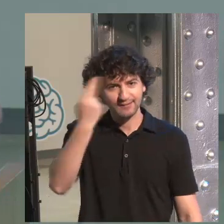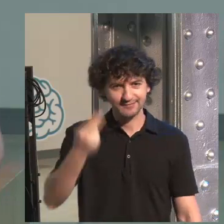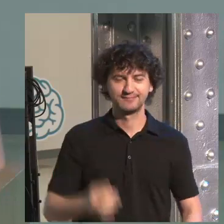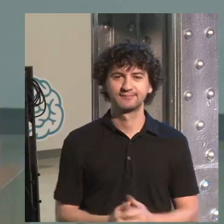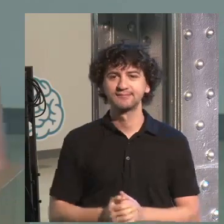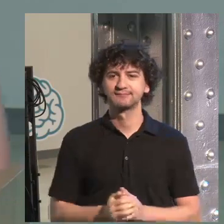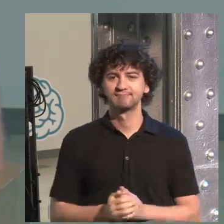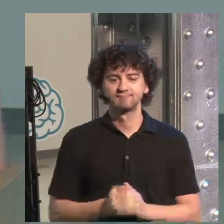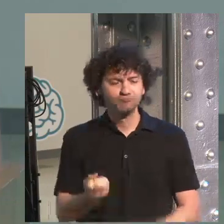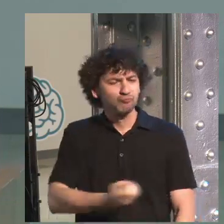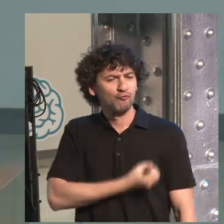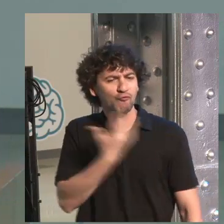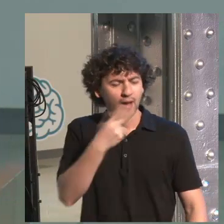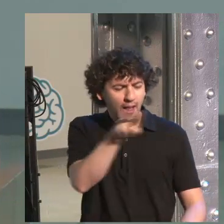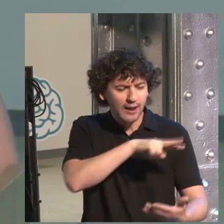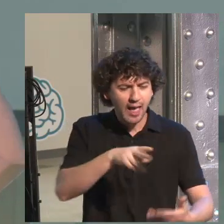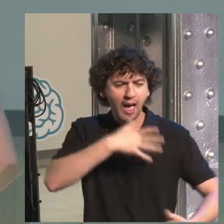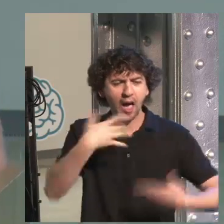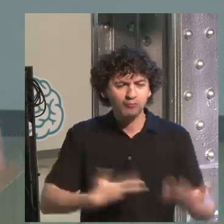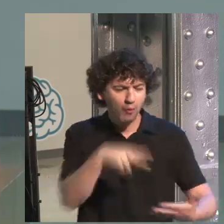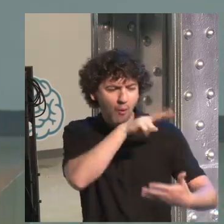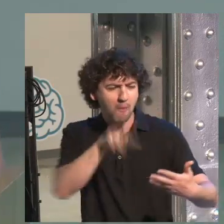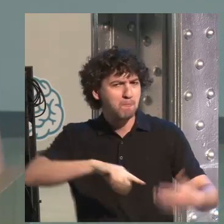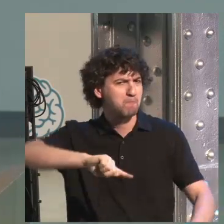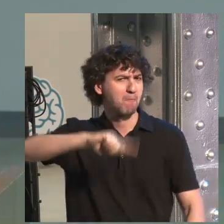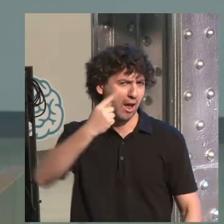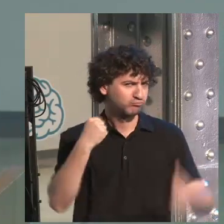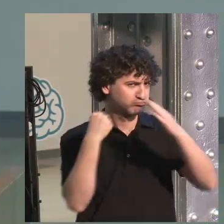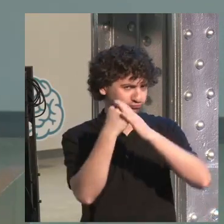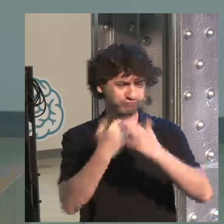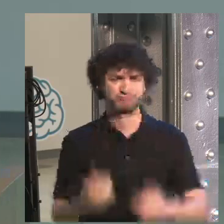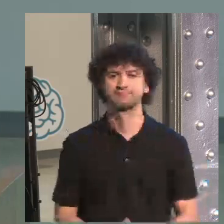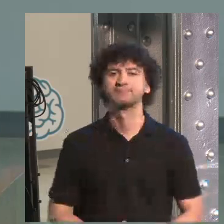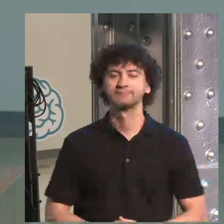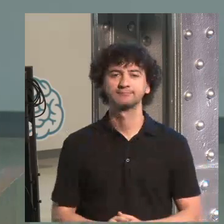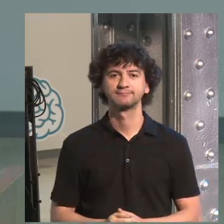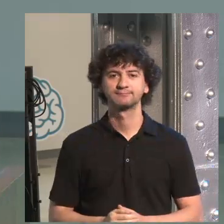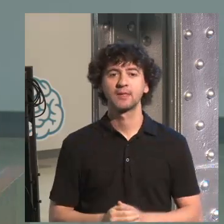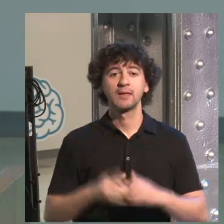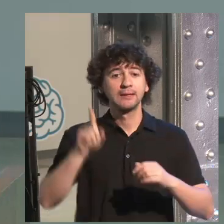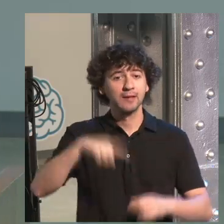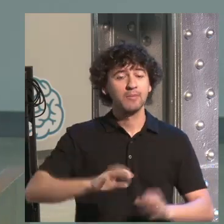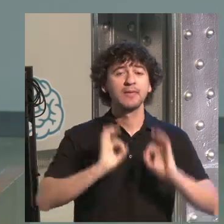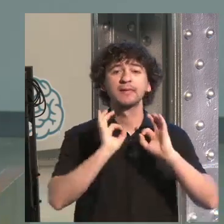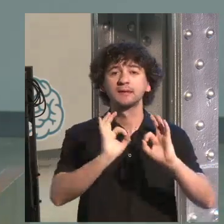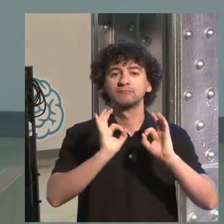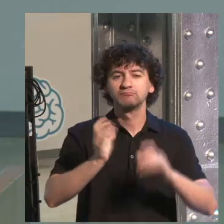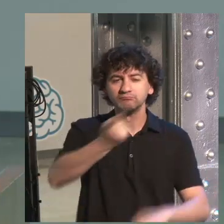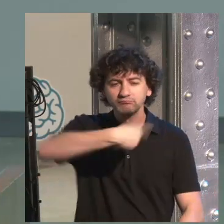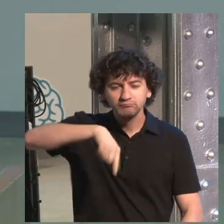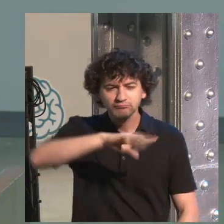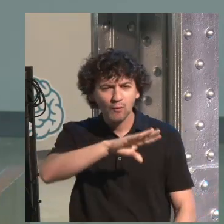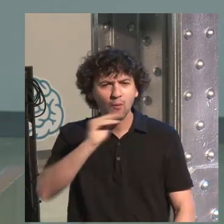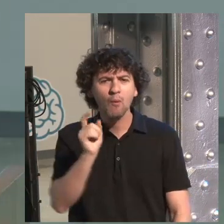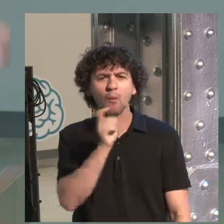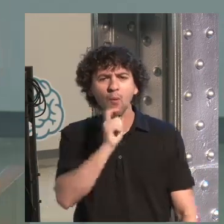pinchazo de las noticias más leídas de la actualidad y sobre todo la peculiaridad, ¿no?, de entender cómo vamos